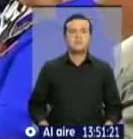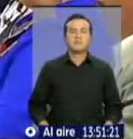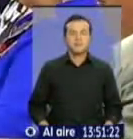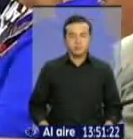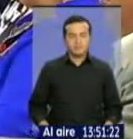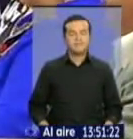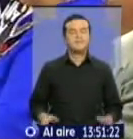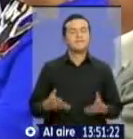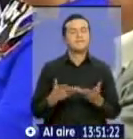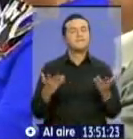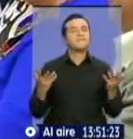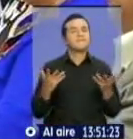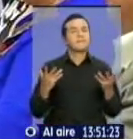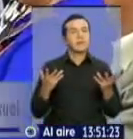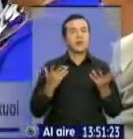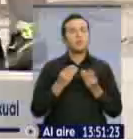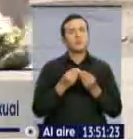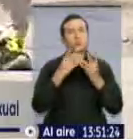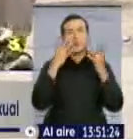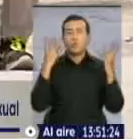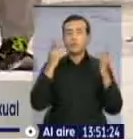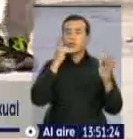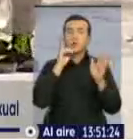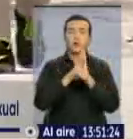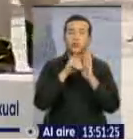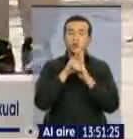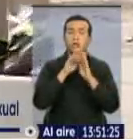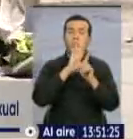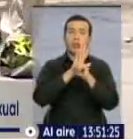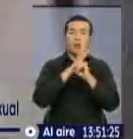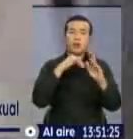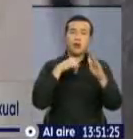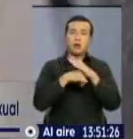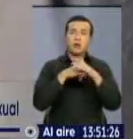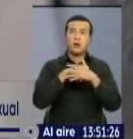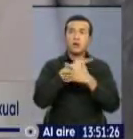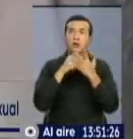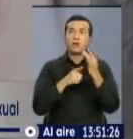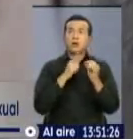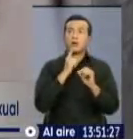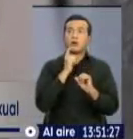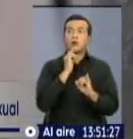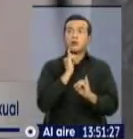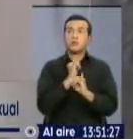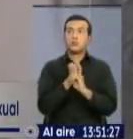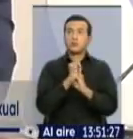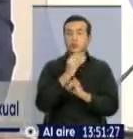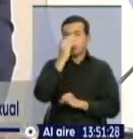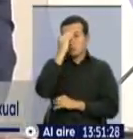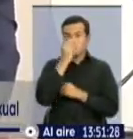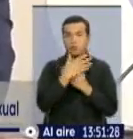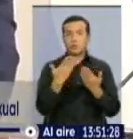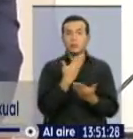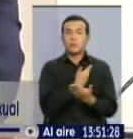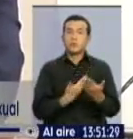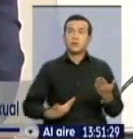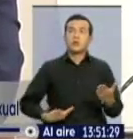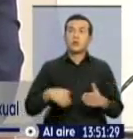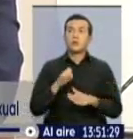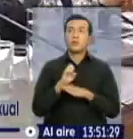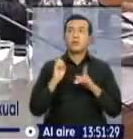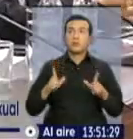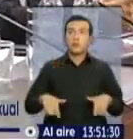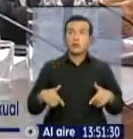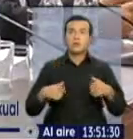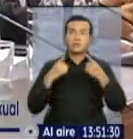trabajar en eso. Frente al aumento de casos y denuncias de abuso sexual infantil en instituciones educativas, el presidente de la República, Lenín